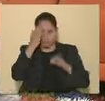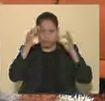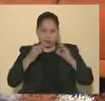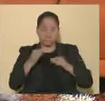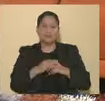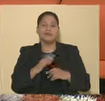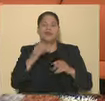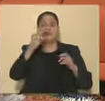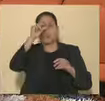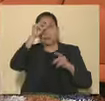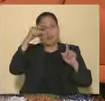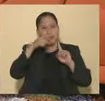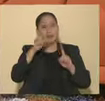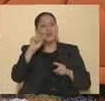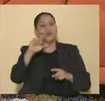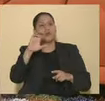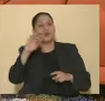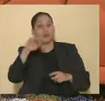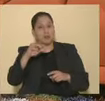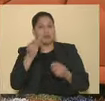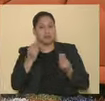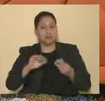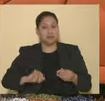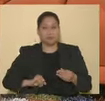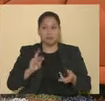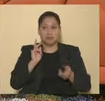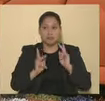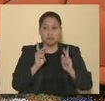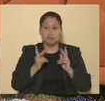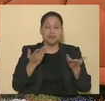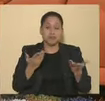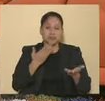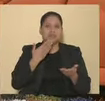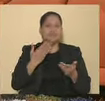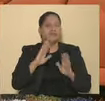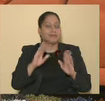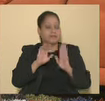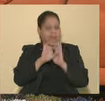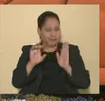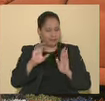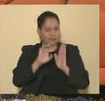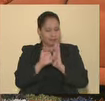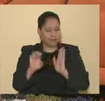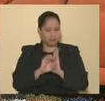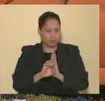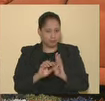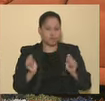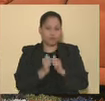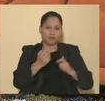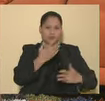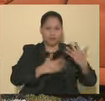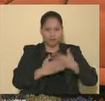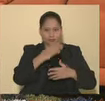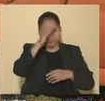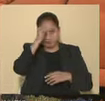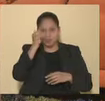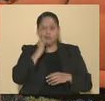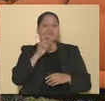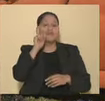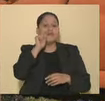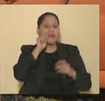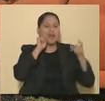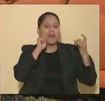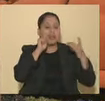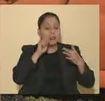gracias. Inteligenciaobjetiva.com. Muy interesante la plática de hoy. Y bueno, ya tienen el ejemplo qué es lo que tenemos que hacer. Mañana vamos a hablar de vencer